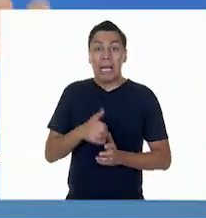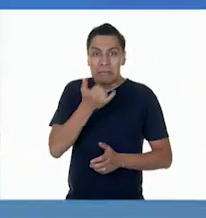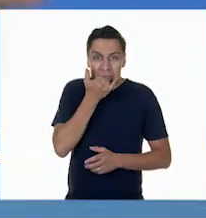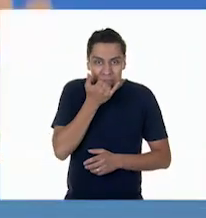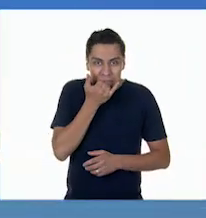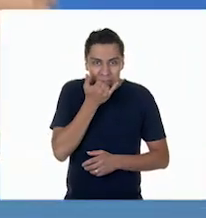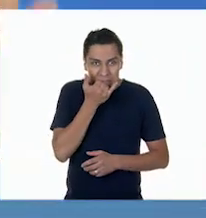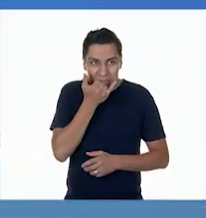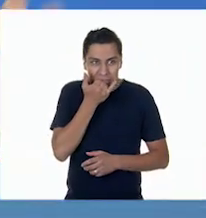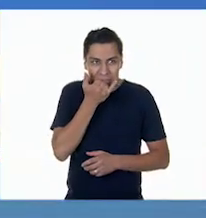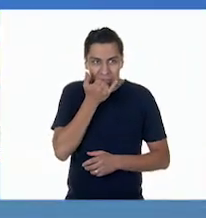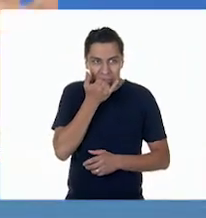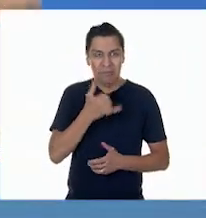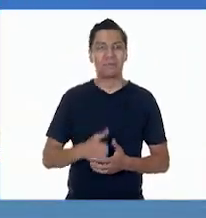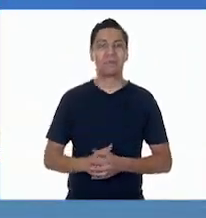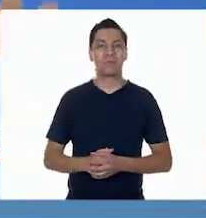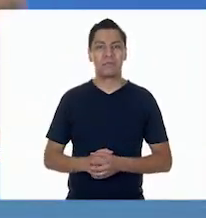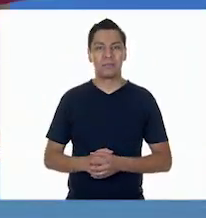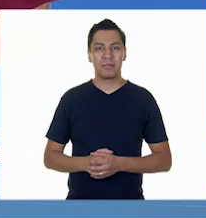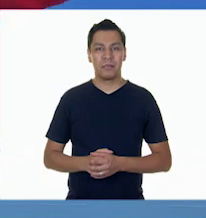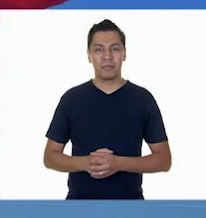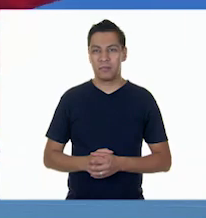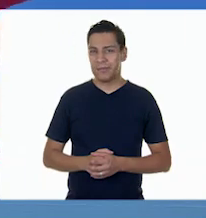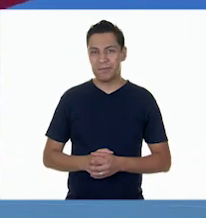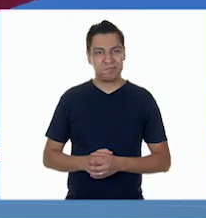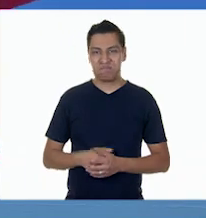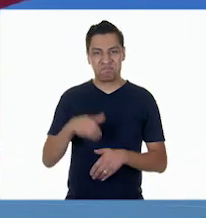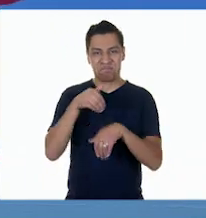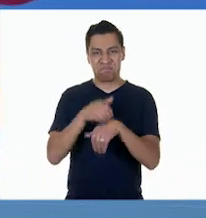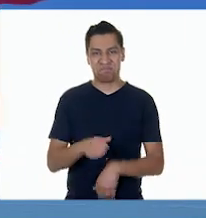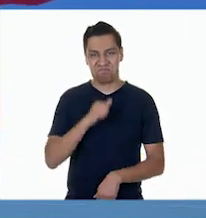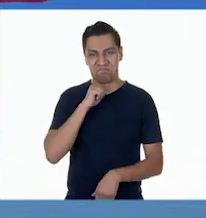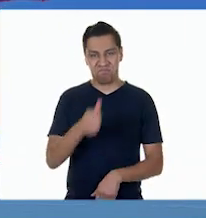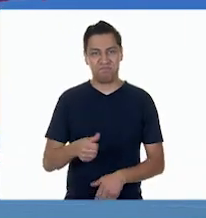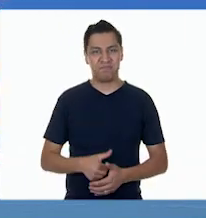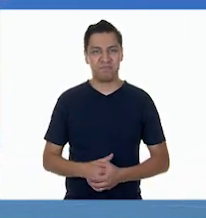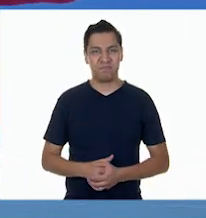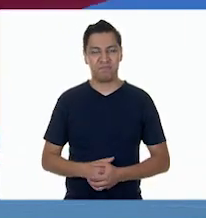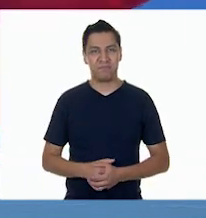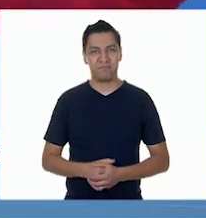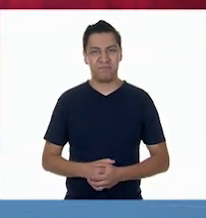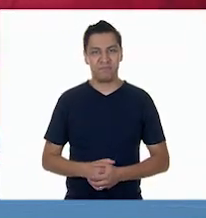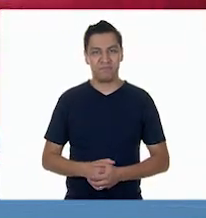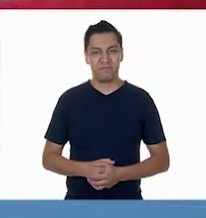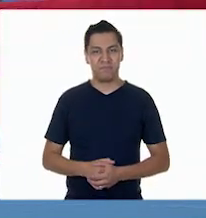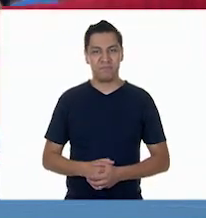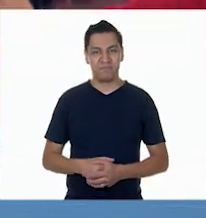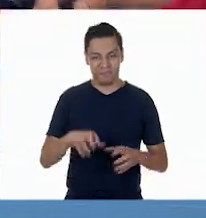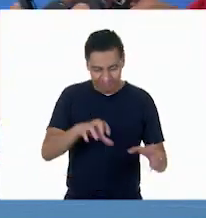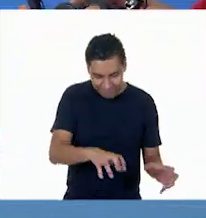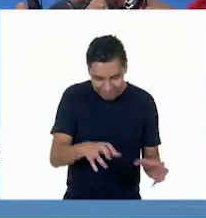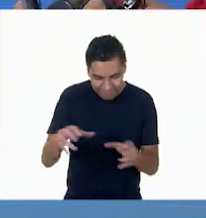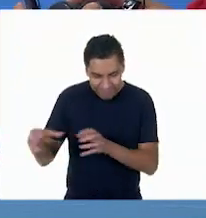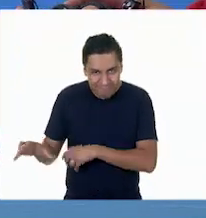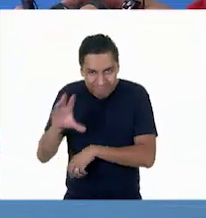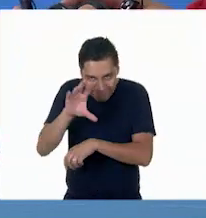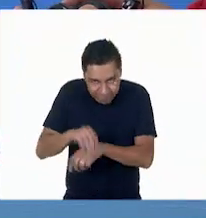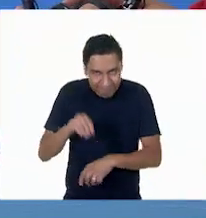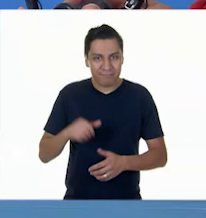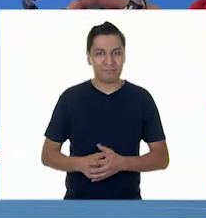¡Tú también! ¡Sí, mira, mira, mira! ¡Ay, a ver, yo también Ale, sé permíteme, hacer caras! Permíteme, ¡no, permíteme, no, no, no, Ale. No, no!